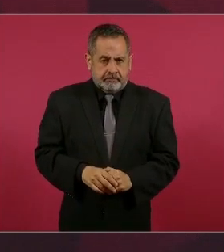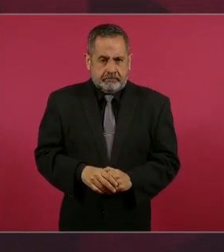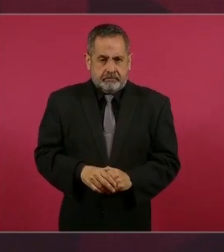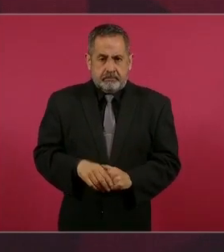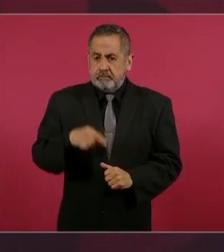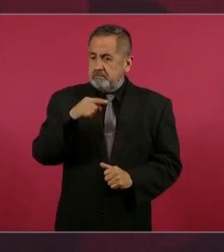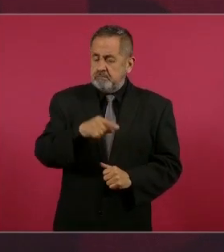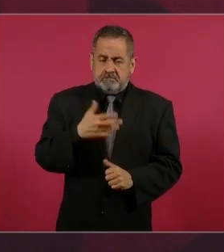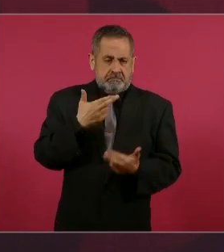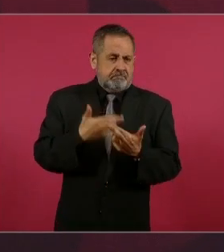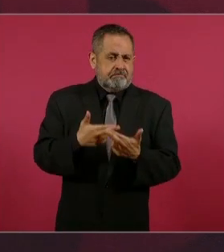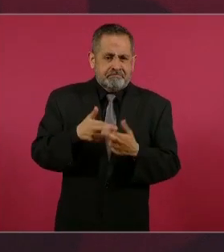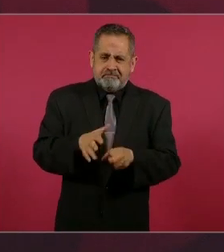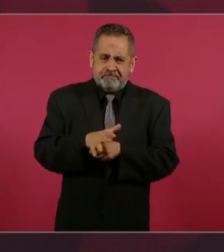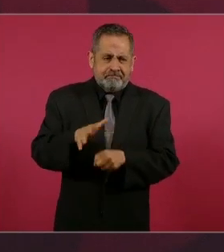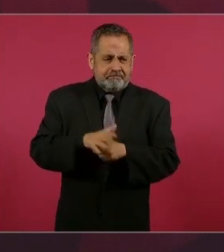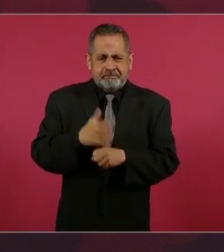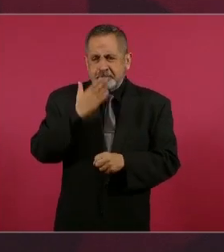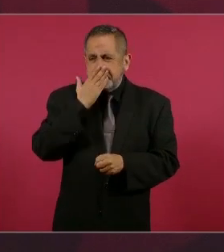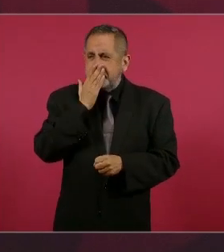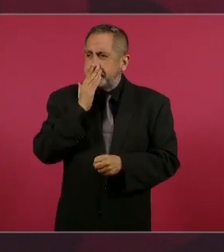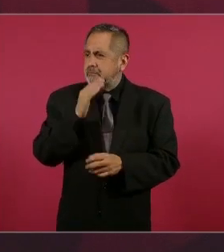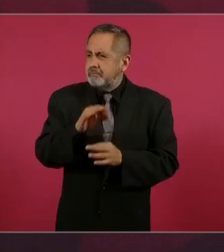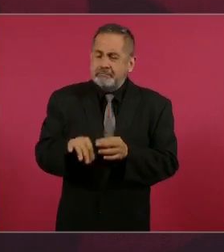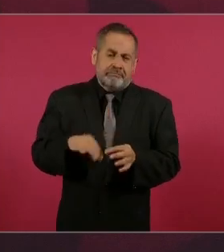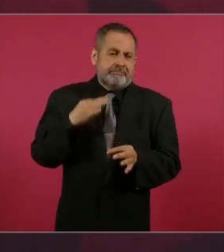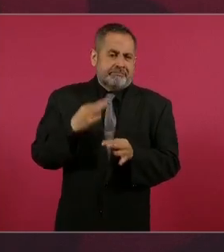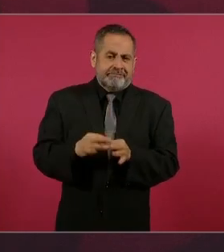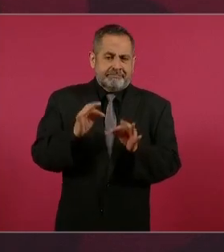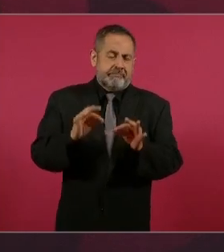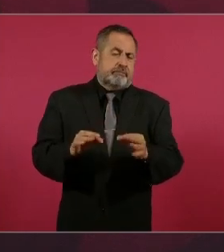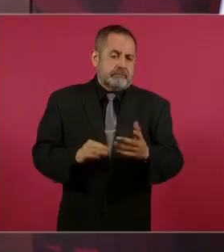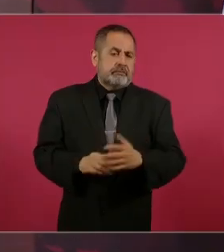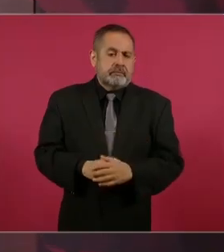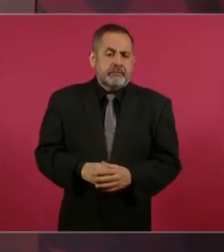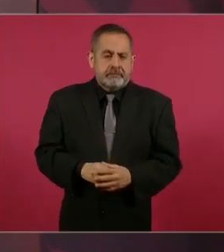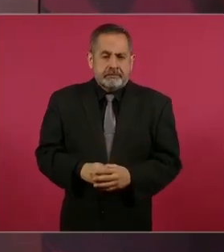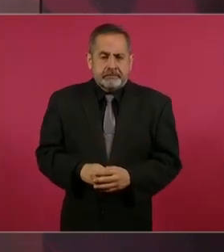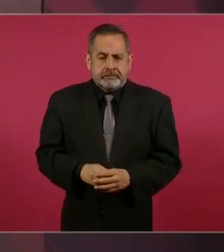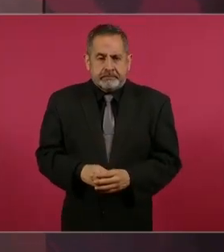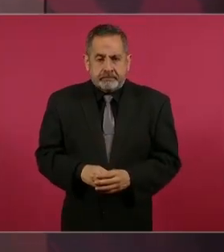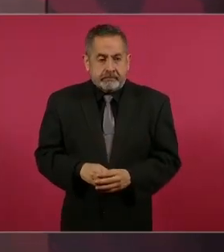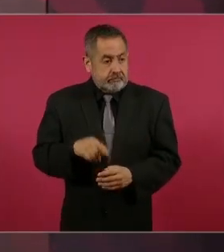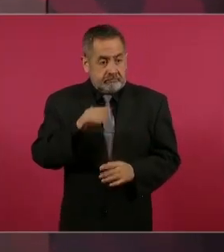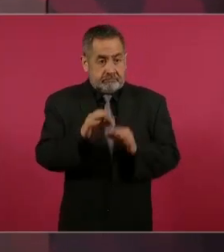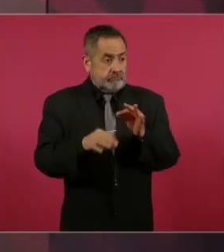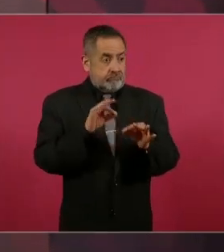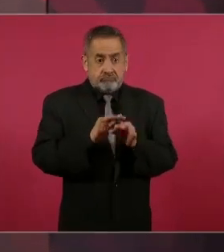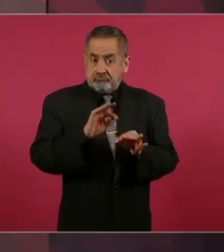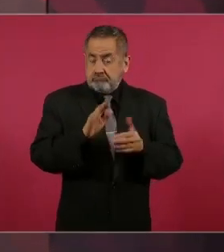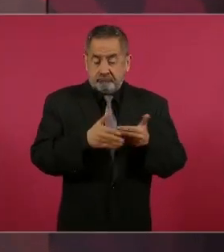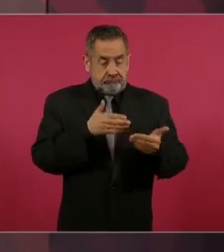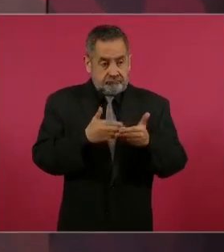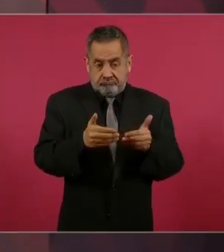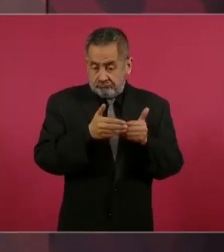Es una gran planta, es una primera etapa. También va a quedar muy